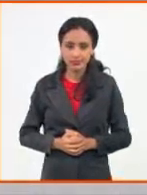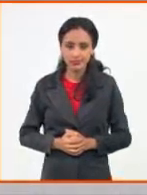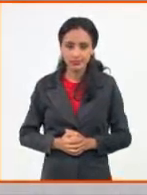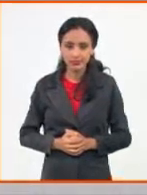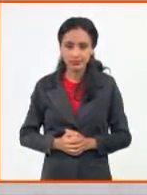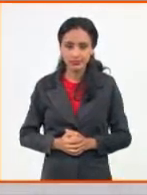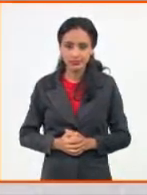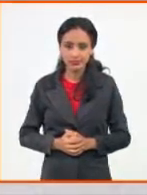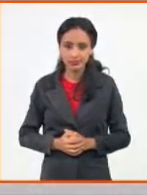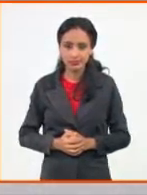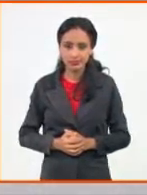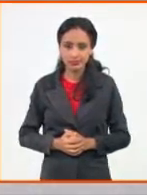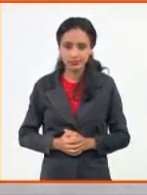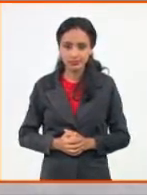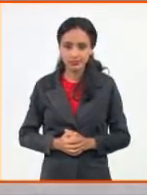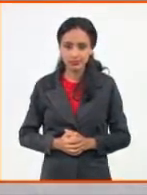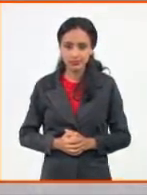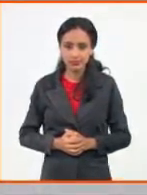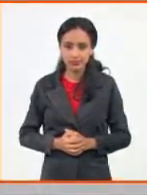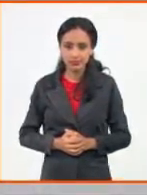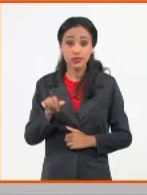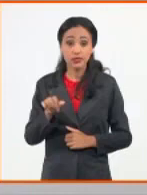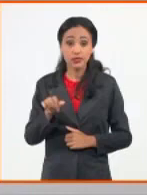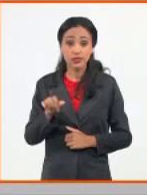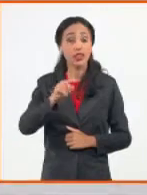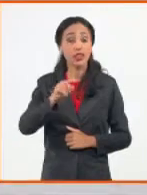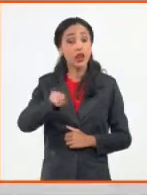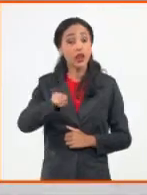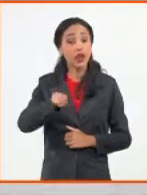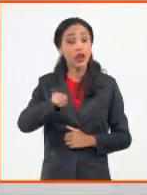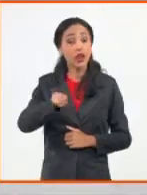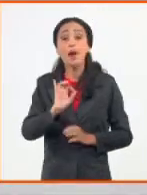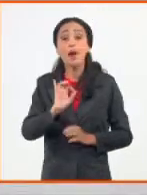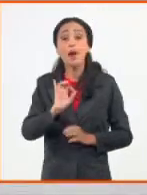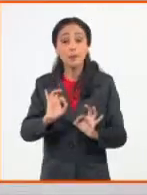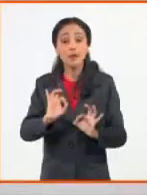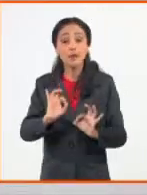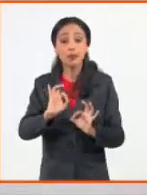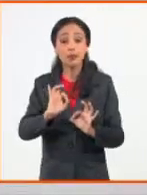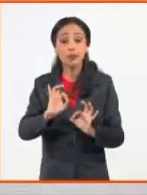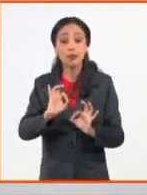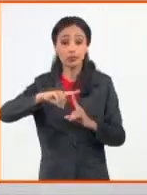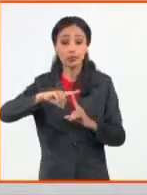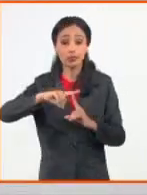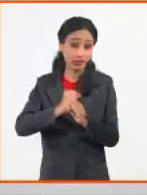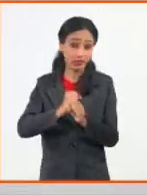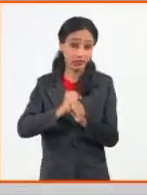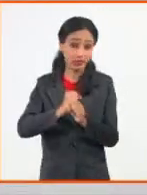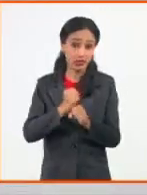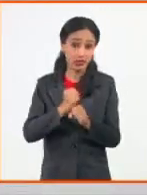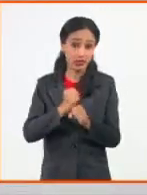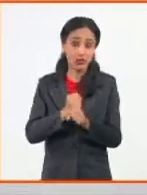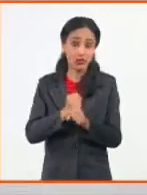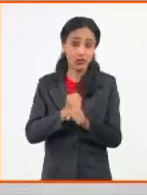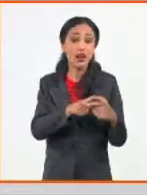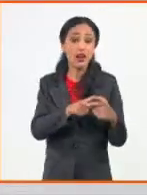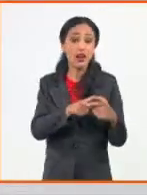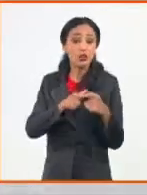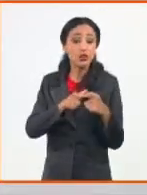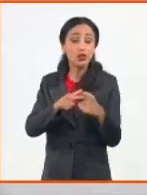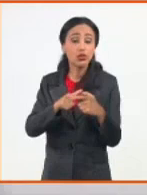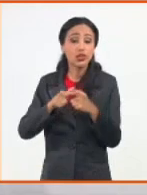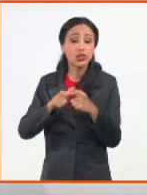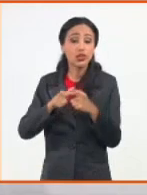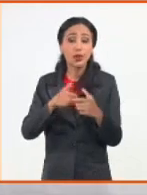está en correspondencia con unas de las líneas de trabajo que ha planteado la asociación interamericana de empresas de telecomunicaciones